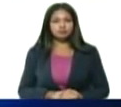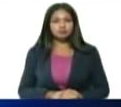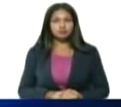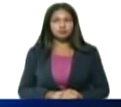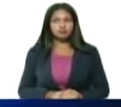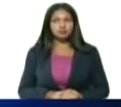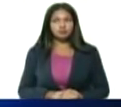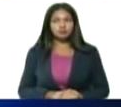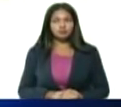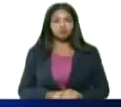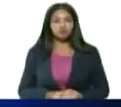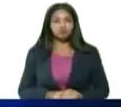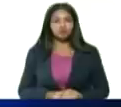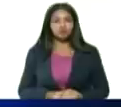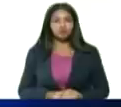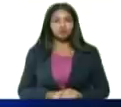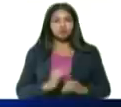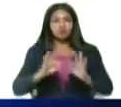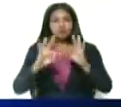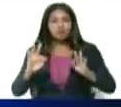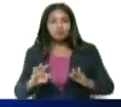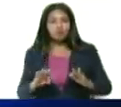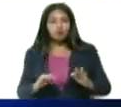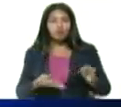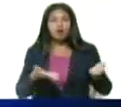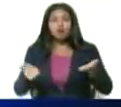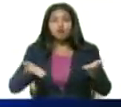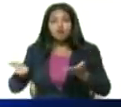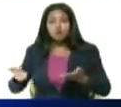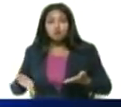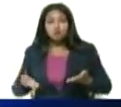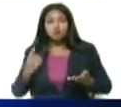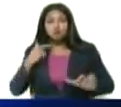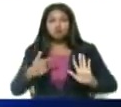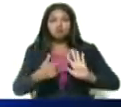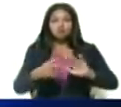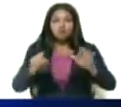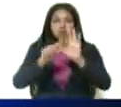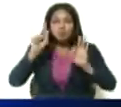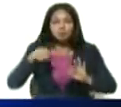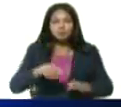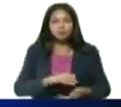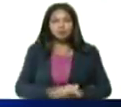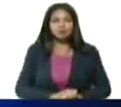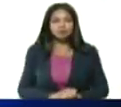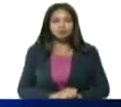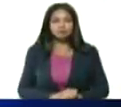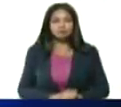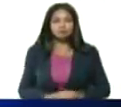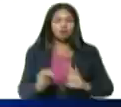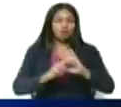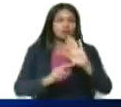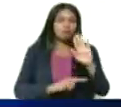Por tanto, en cuanto a los protocolos y procedimientos y medidas,